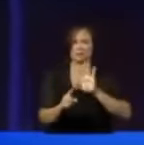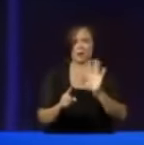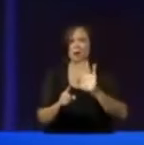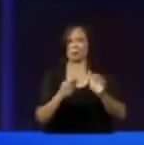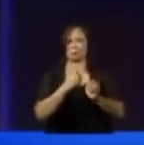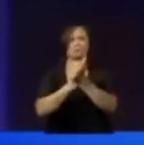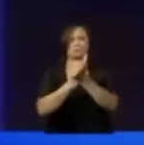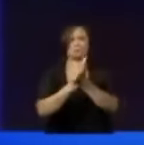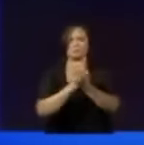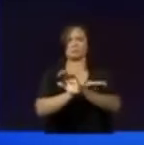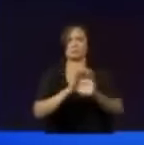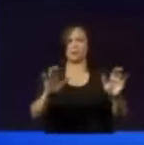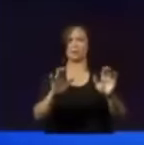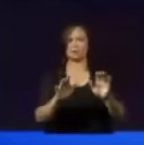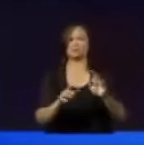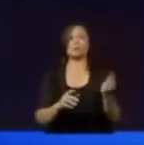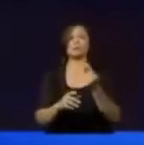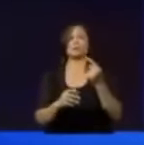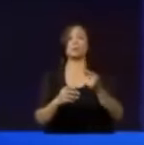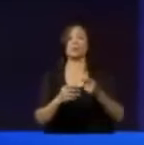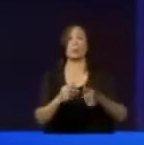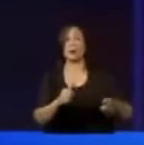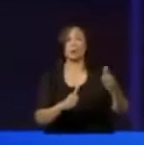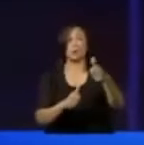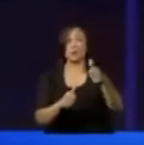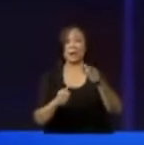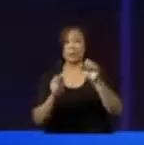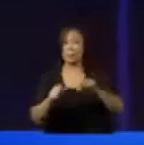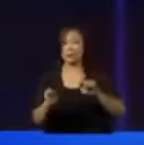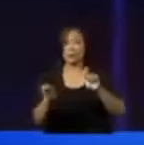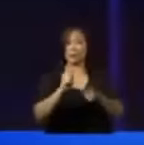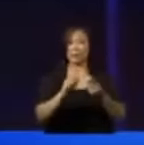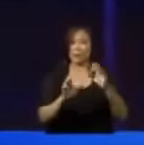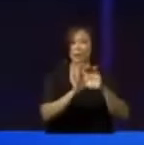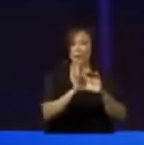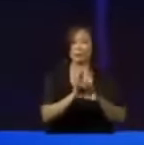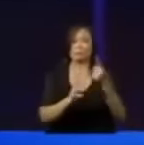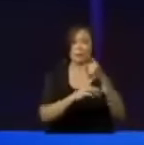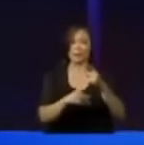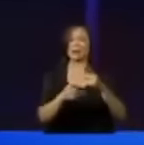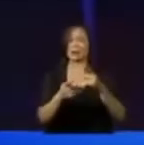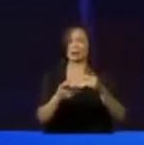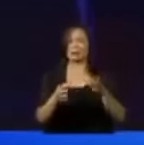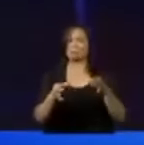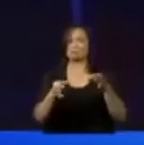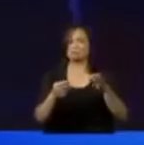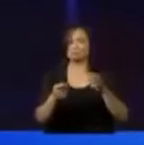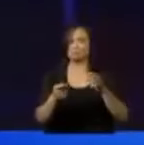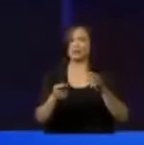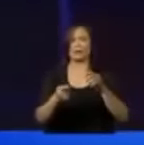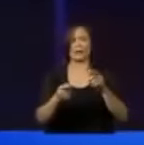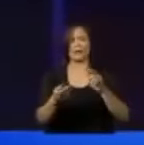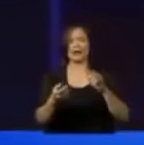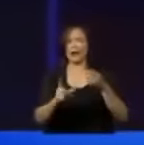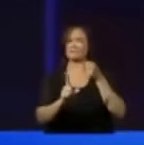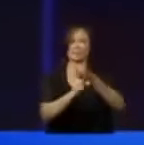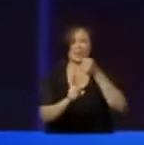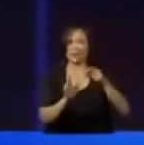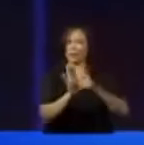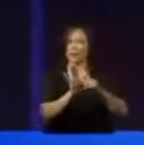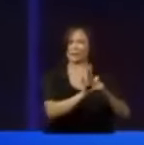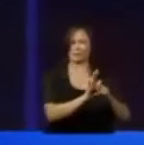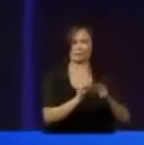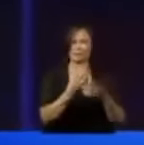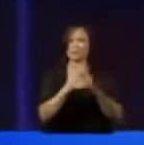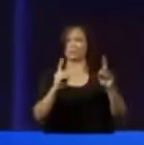mayoría muy especial que pueda cambiar la Constitución para extender los términos, que es algo que ha afectado la democracia en